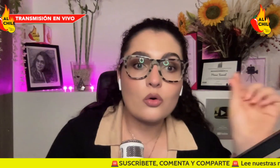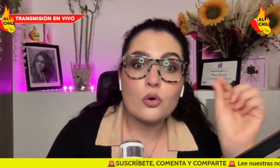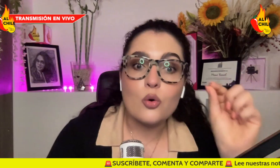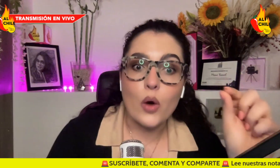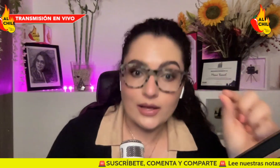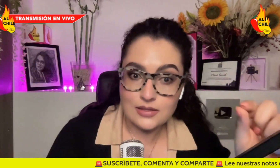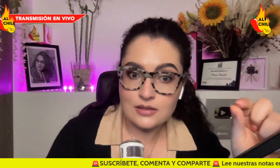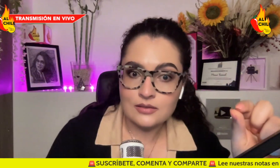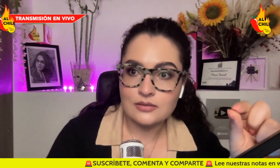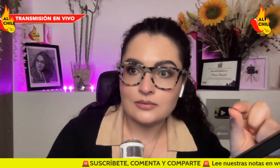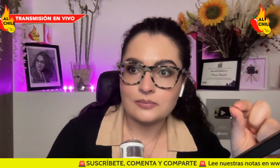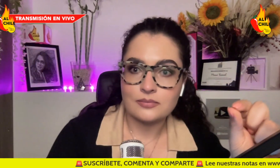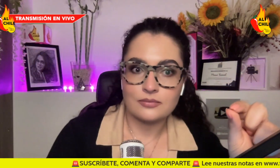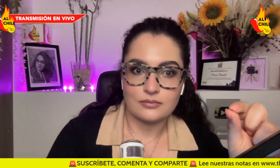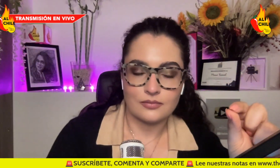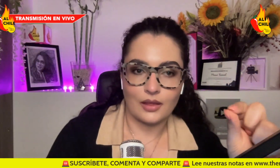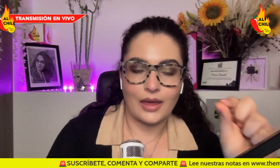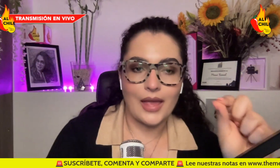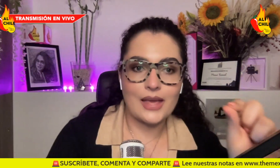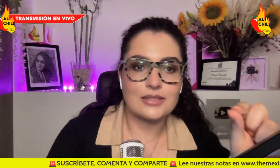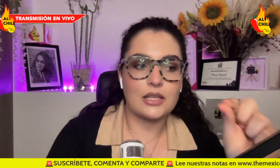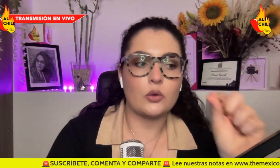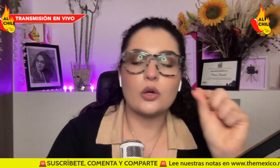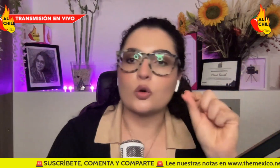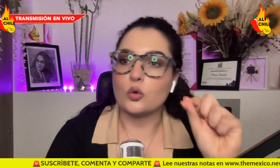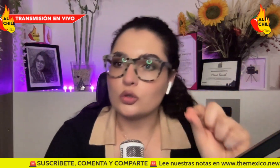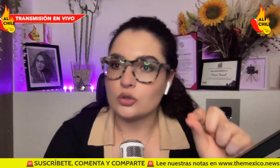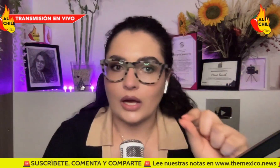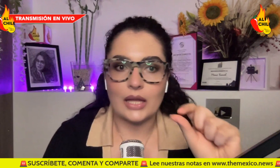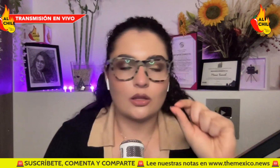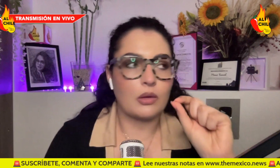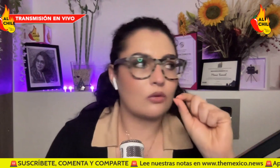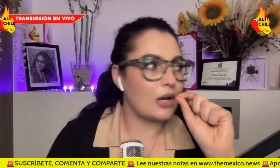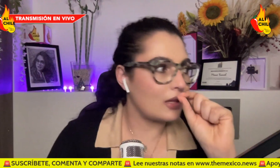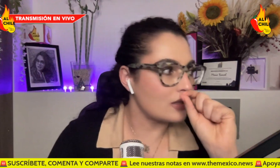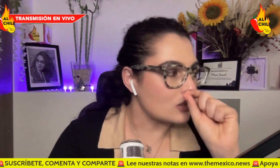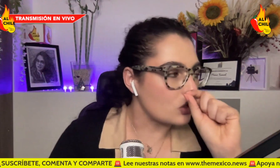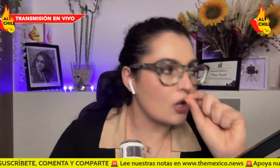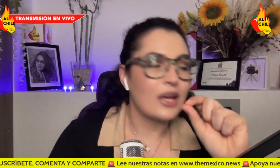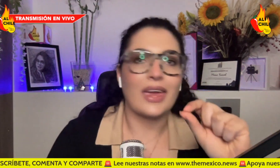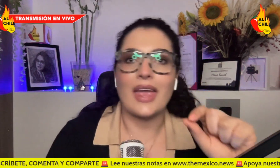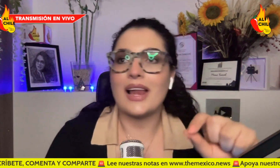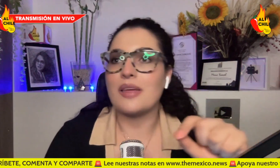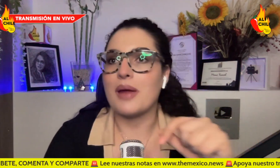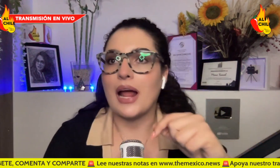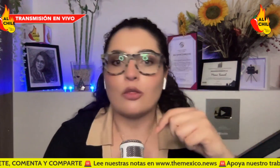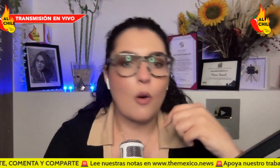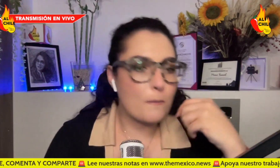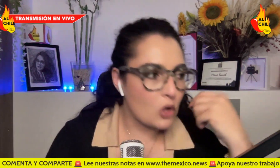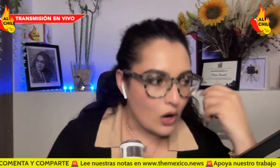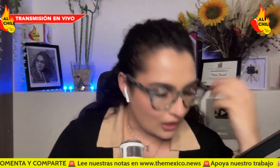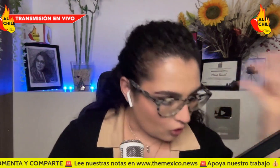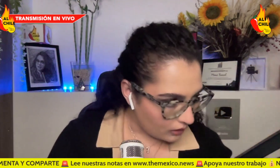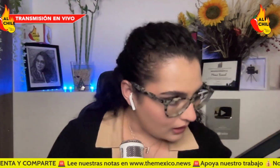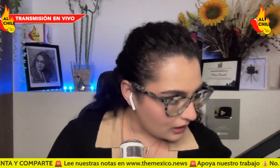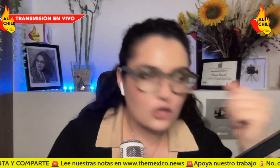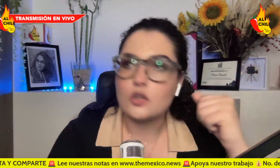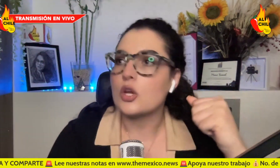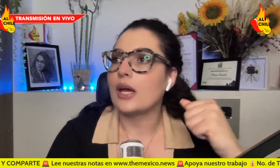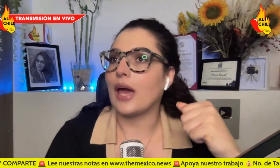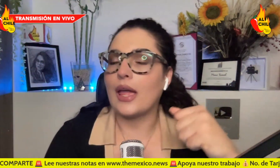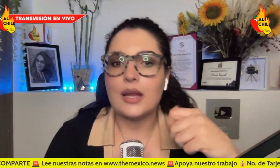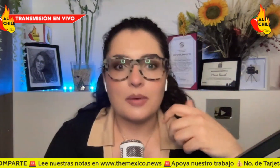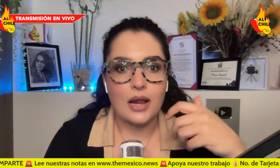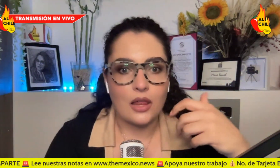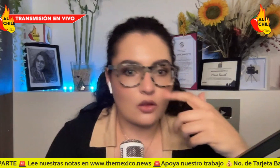un juez que haya sido injusto que haya tomado una decisión que haya liberado a un violador de